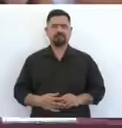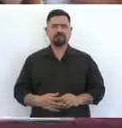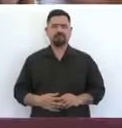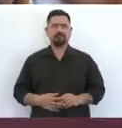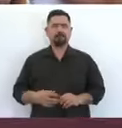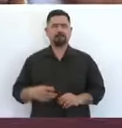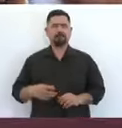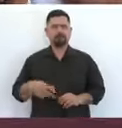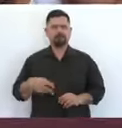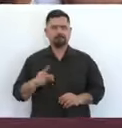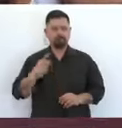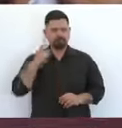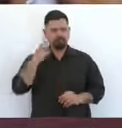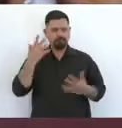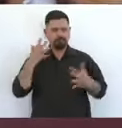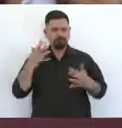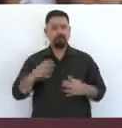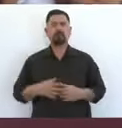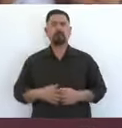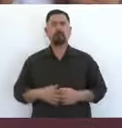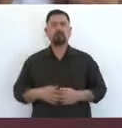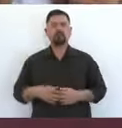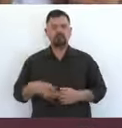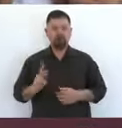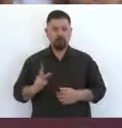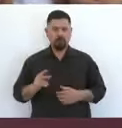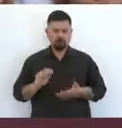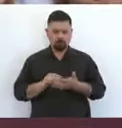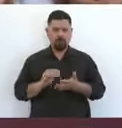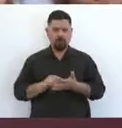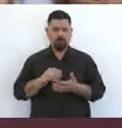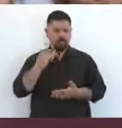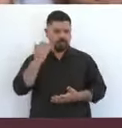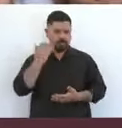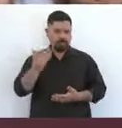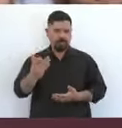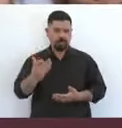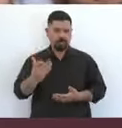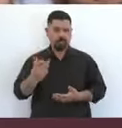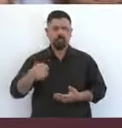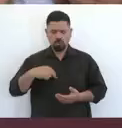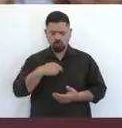Pero en el tiempo que queda podemos avanzar.